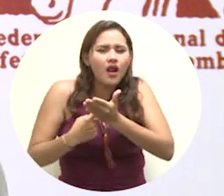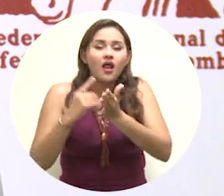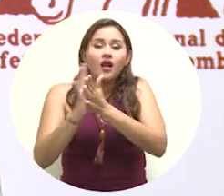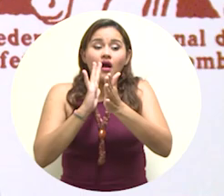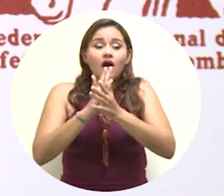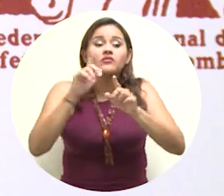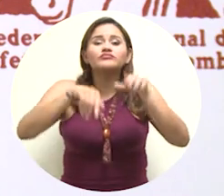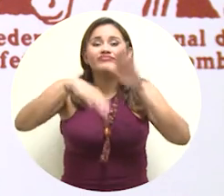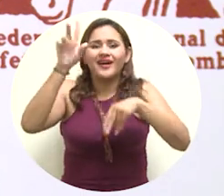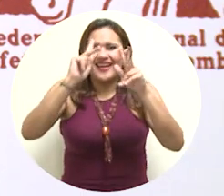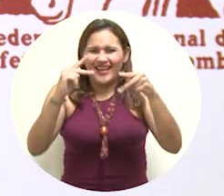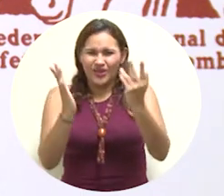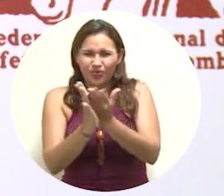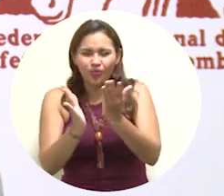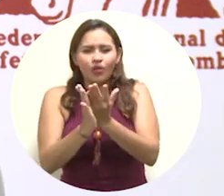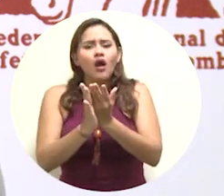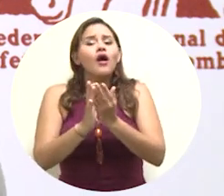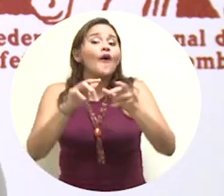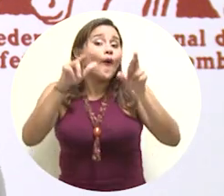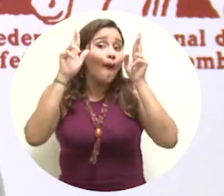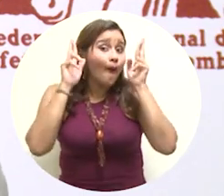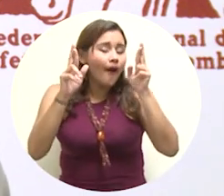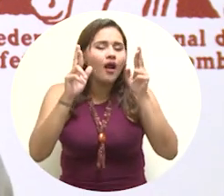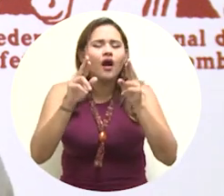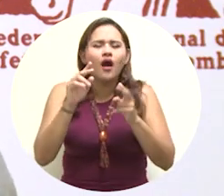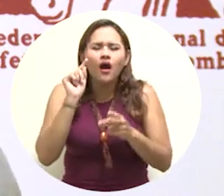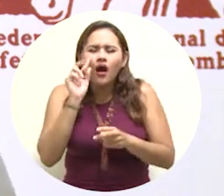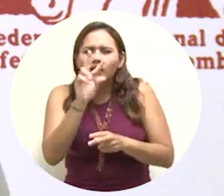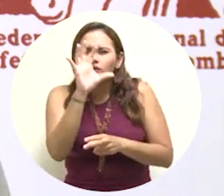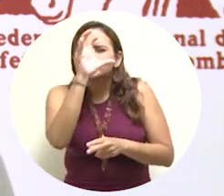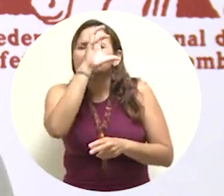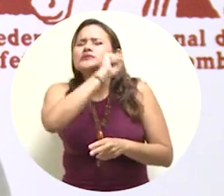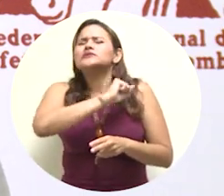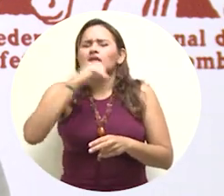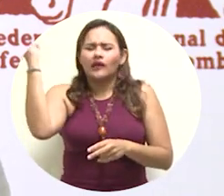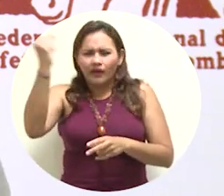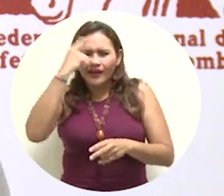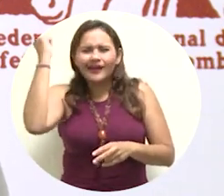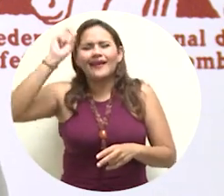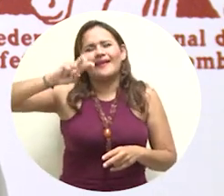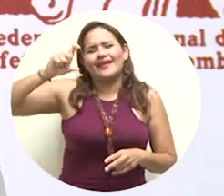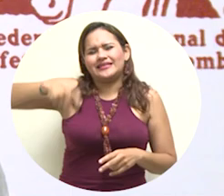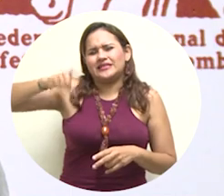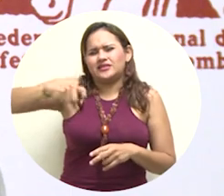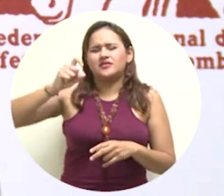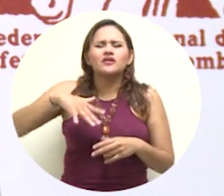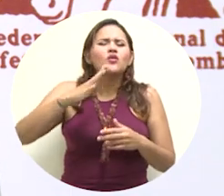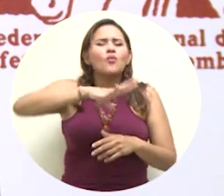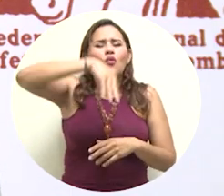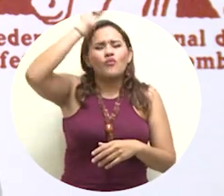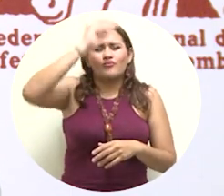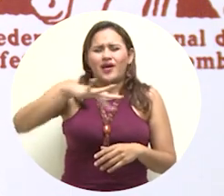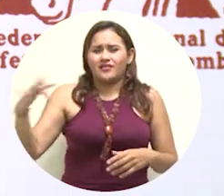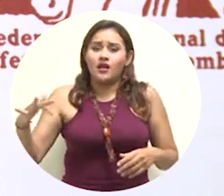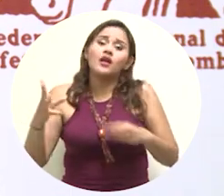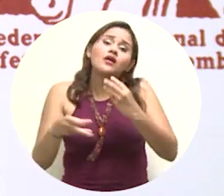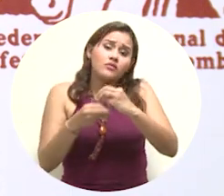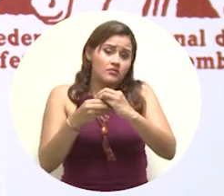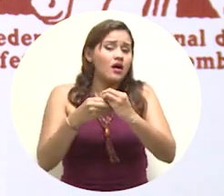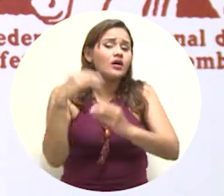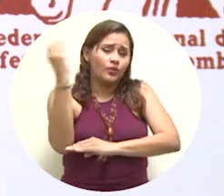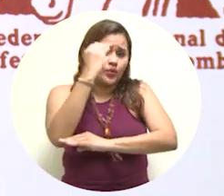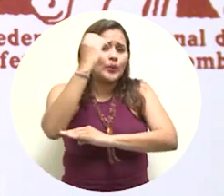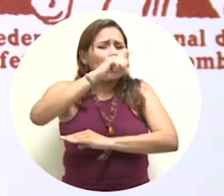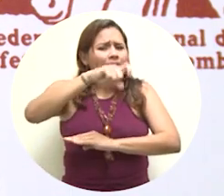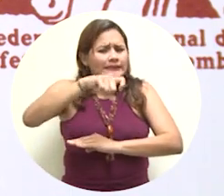formación y los agrónomos puedan empezar a ver toda esa necesidad grande que tiene el Magdalena y Colombia como tal en